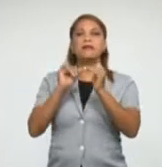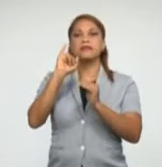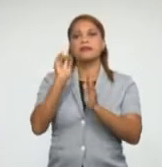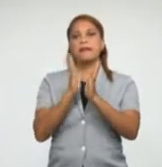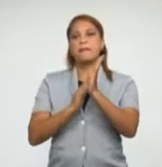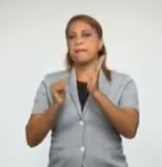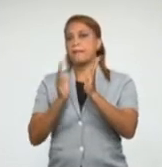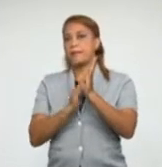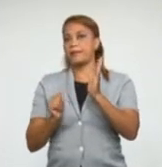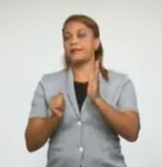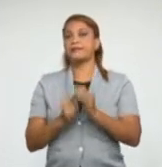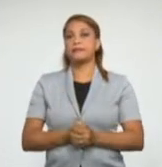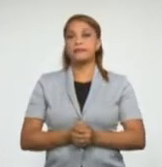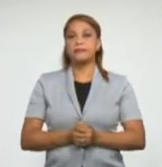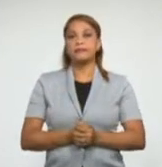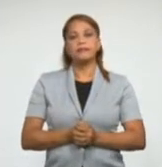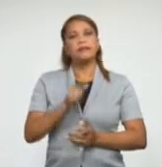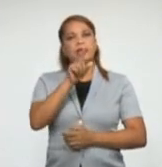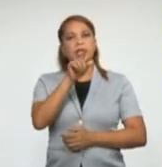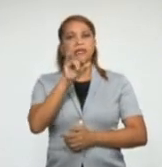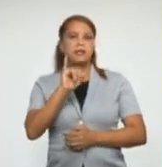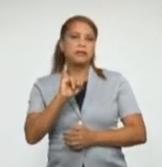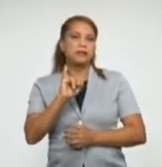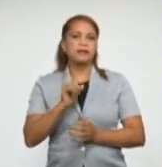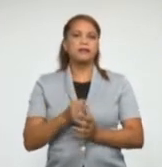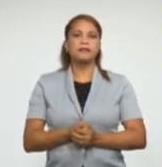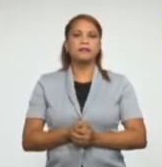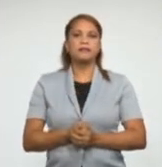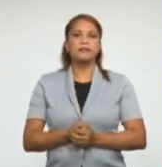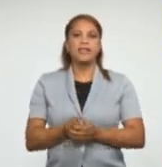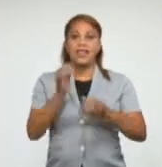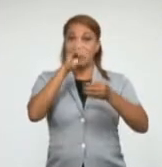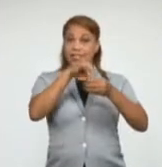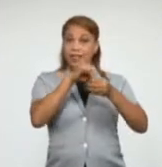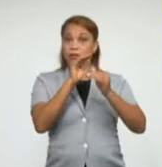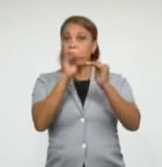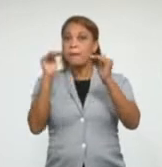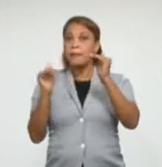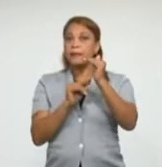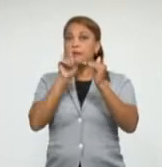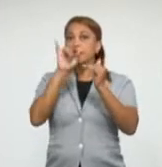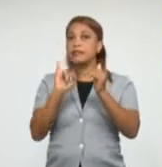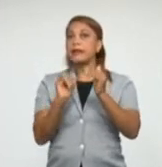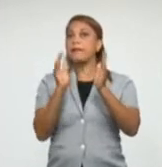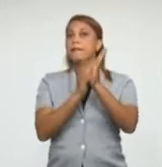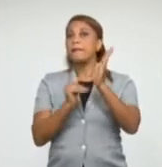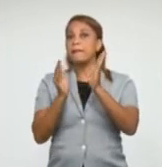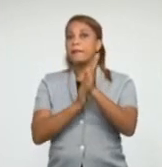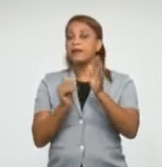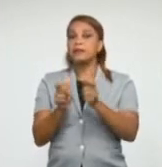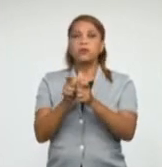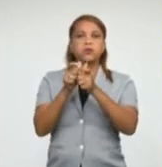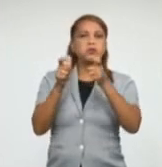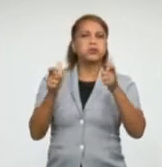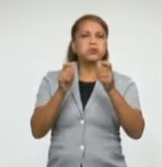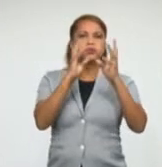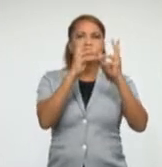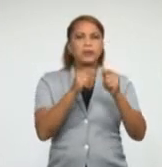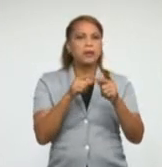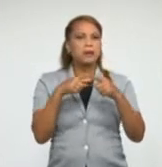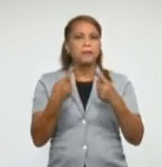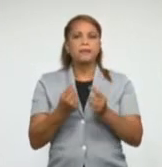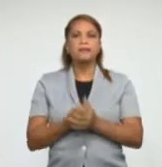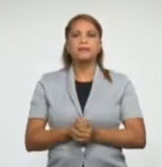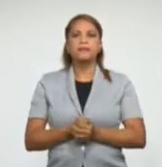meses, con 16. Y dentro de los menores de 6 meses, la mayor cifra de pacientes